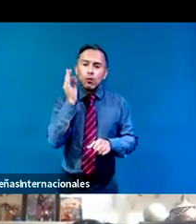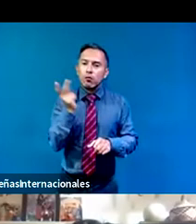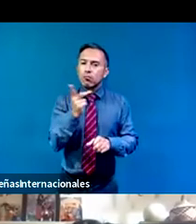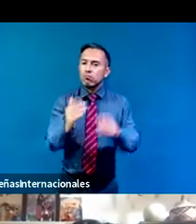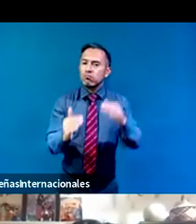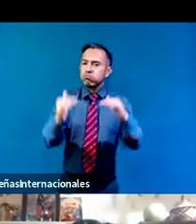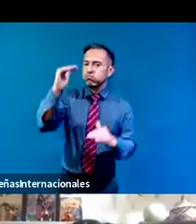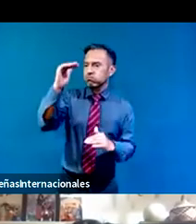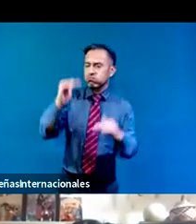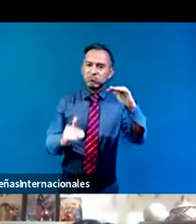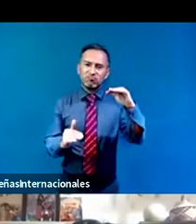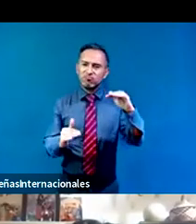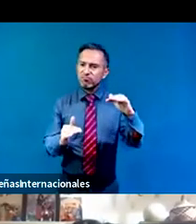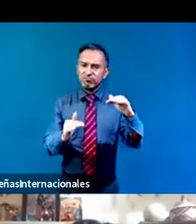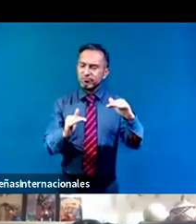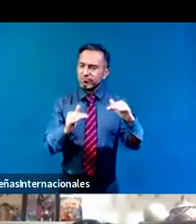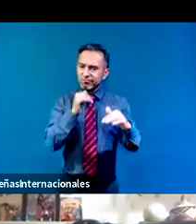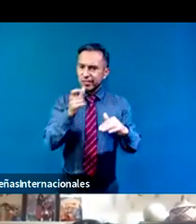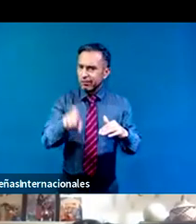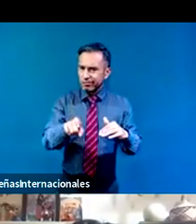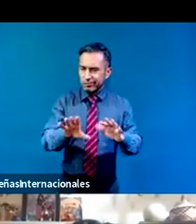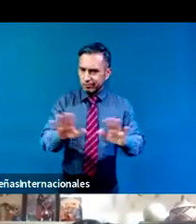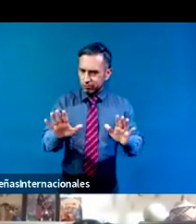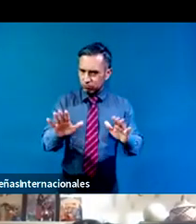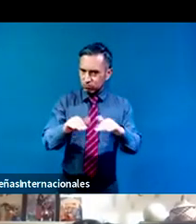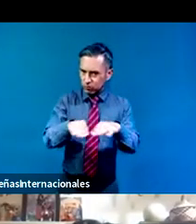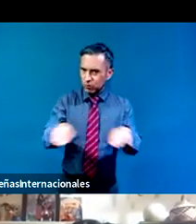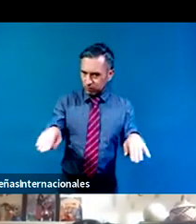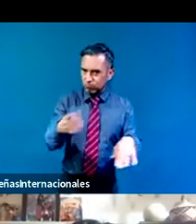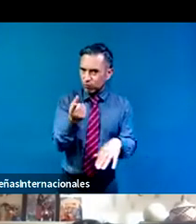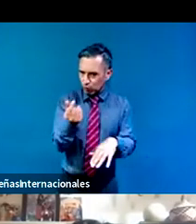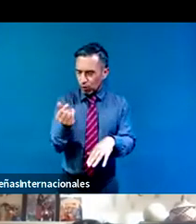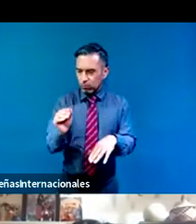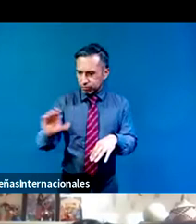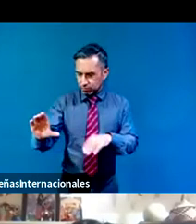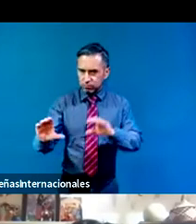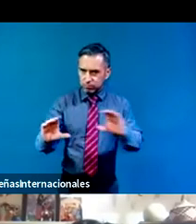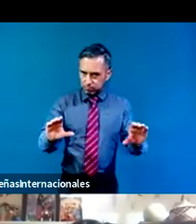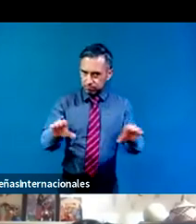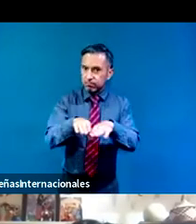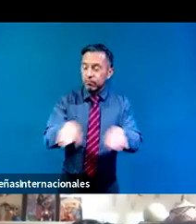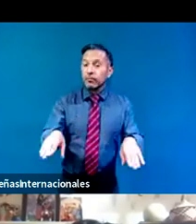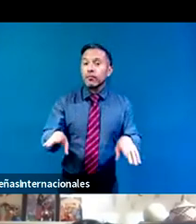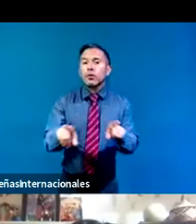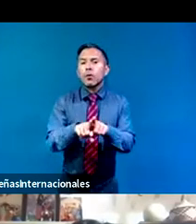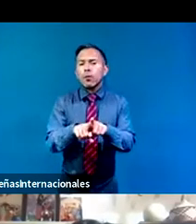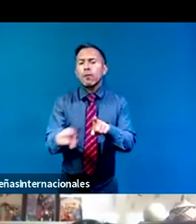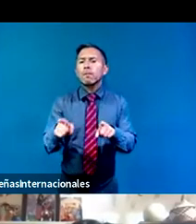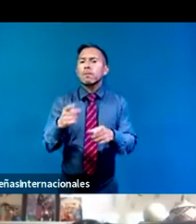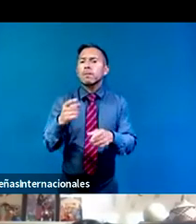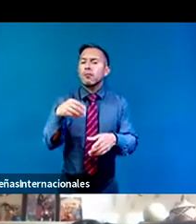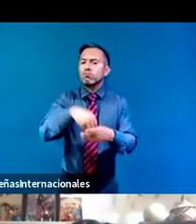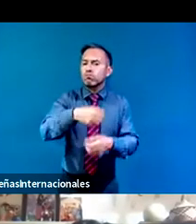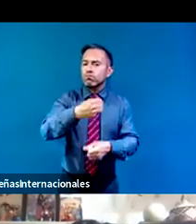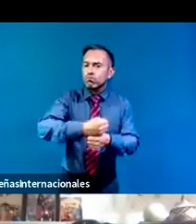económica genera un efecto dominó que permite que mejoren los mercados laborales y las oportunidades